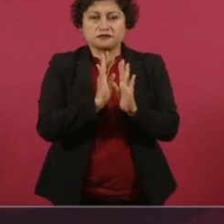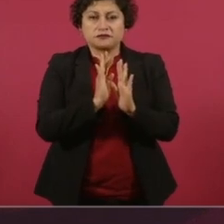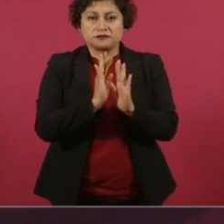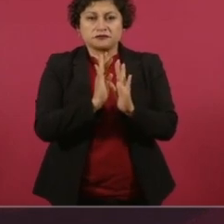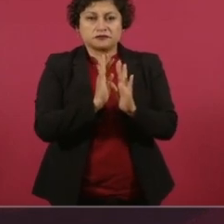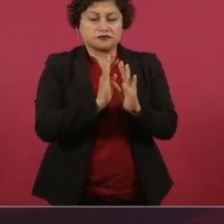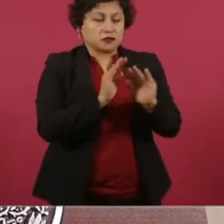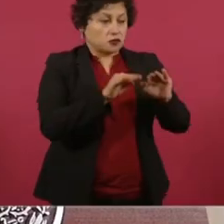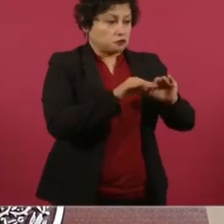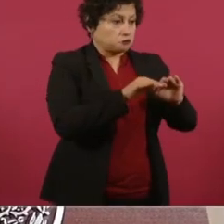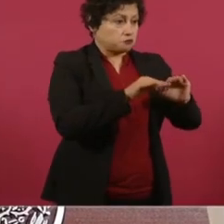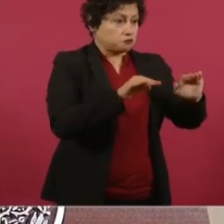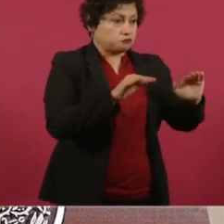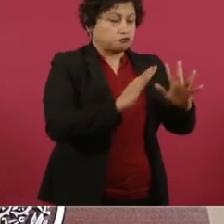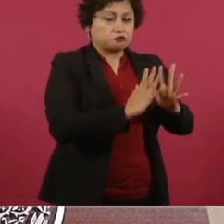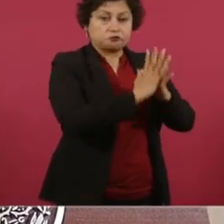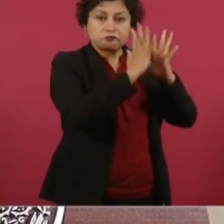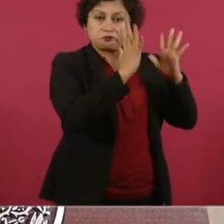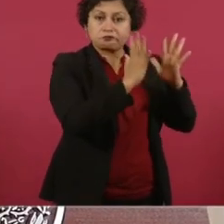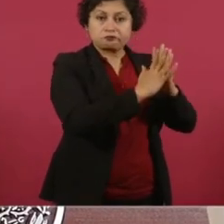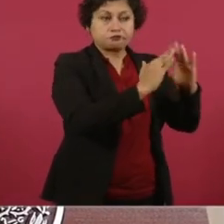quién sabe